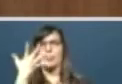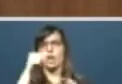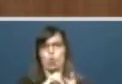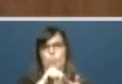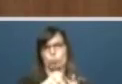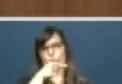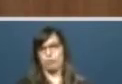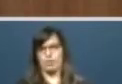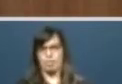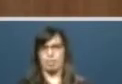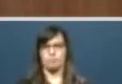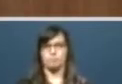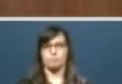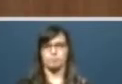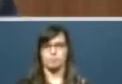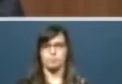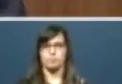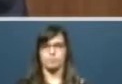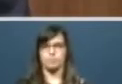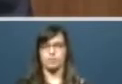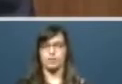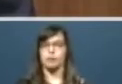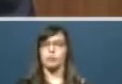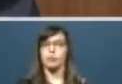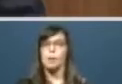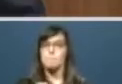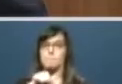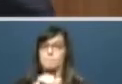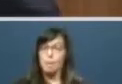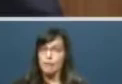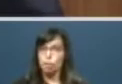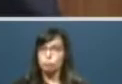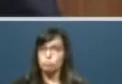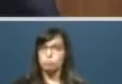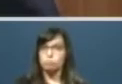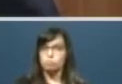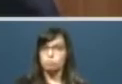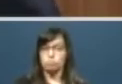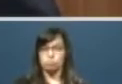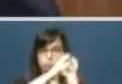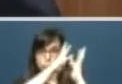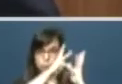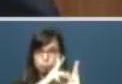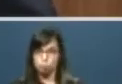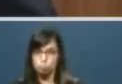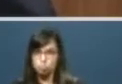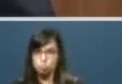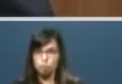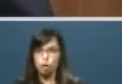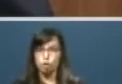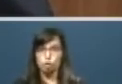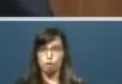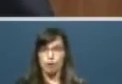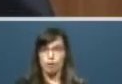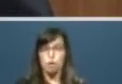mayor por su parte el paro registrado experimentó descensos en nueve de los últimos 12